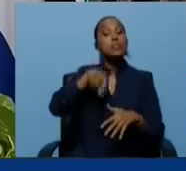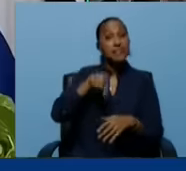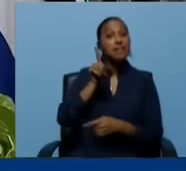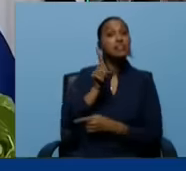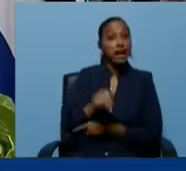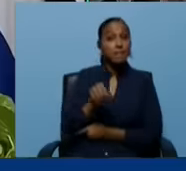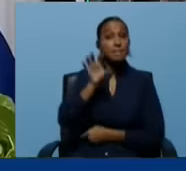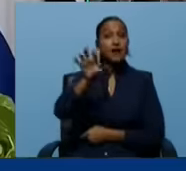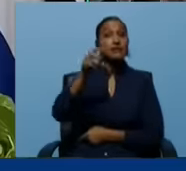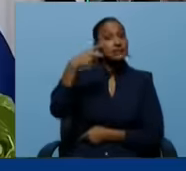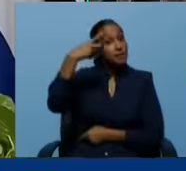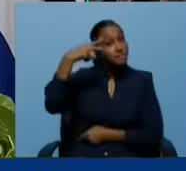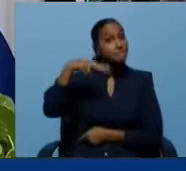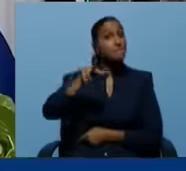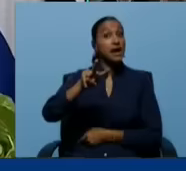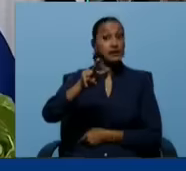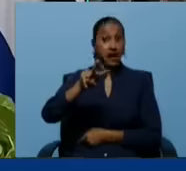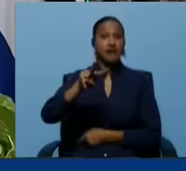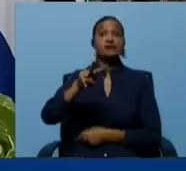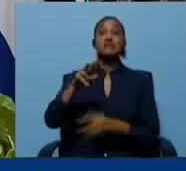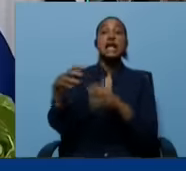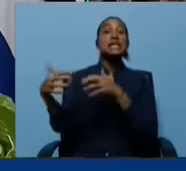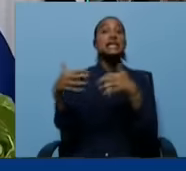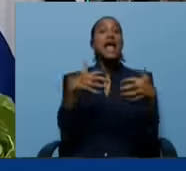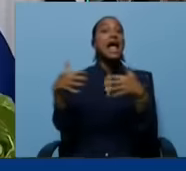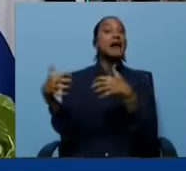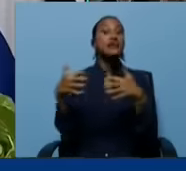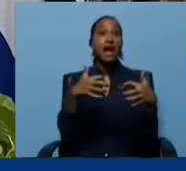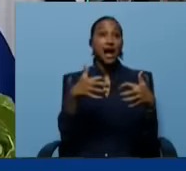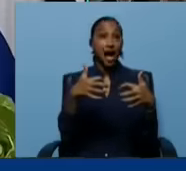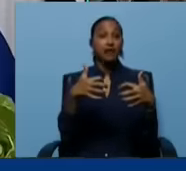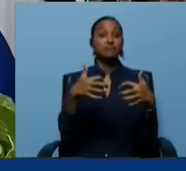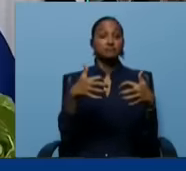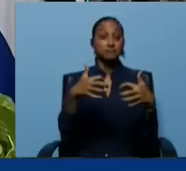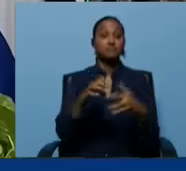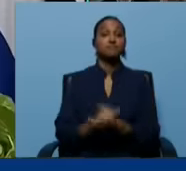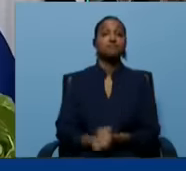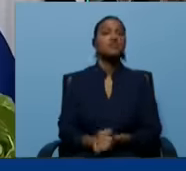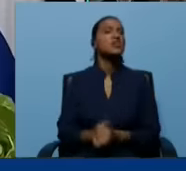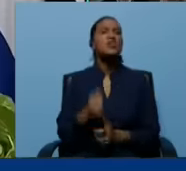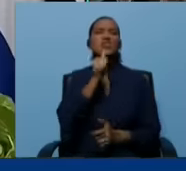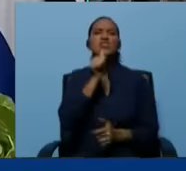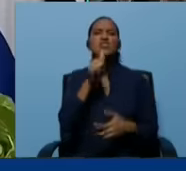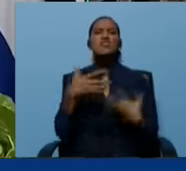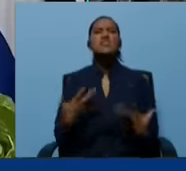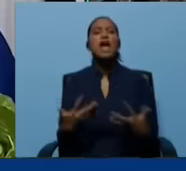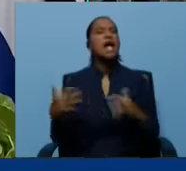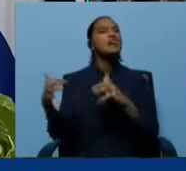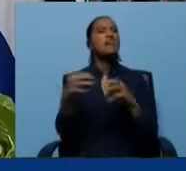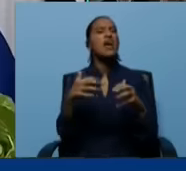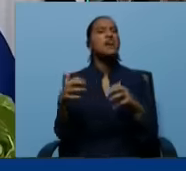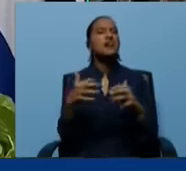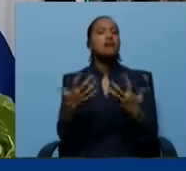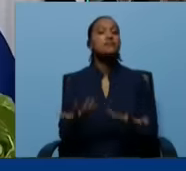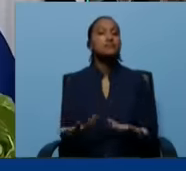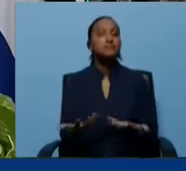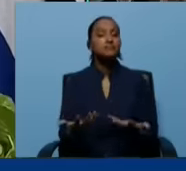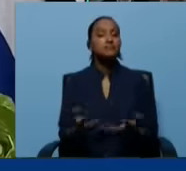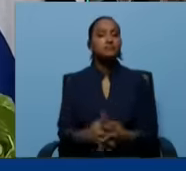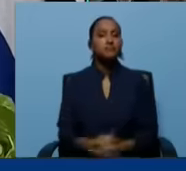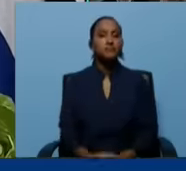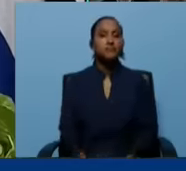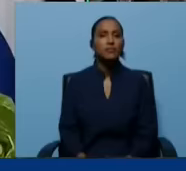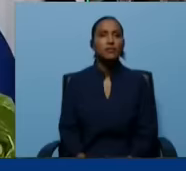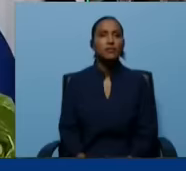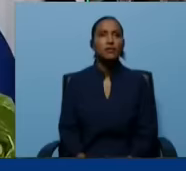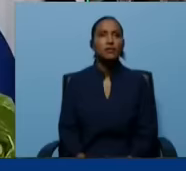los curas en guerra contra lo que eran procesos de